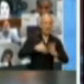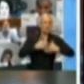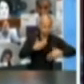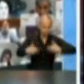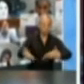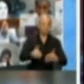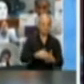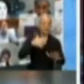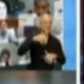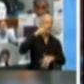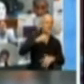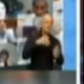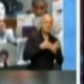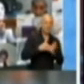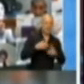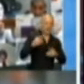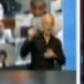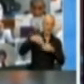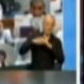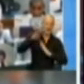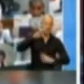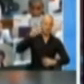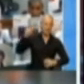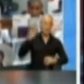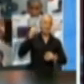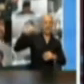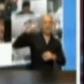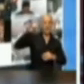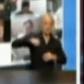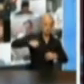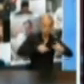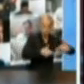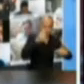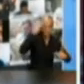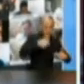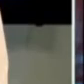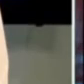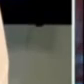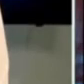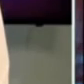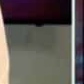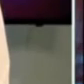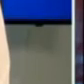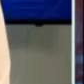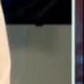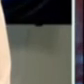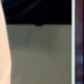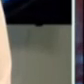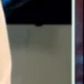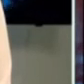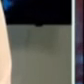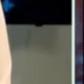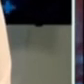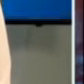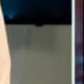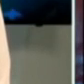médico, pero ¿cuál era el problema? Como es una medicación que deriva de una planta psicotrópica, todo lo que